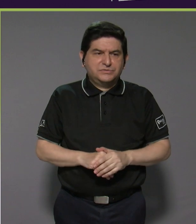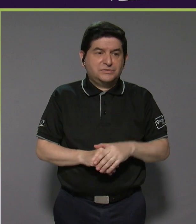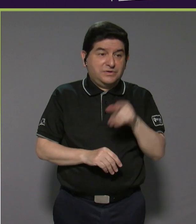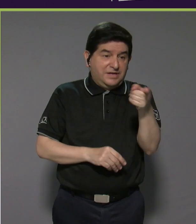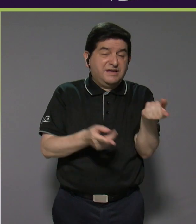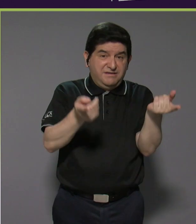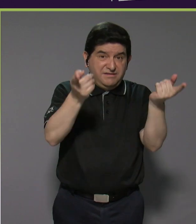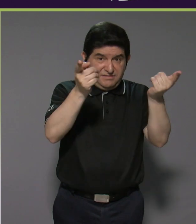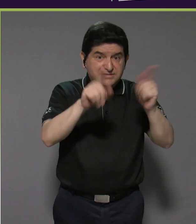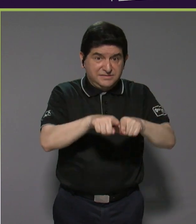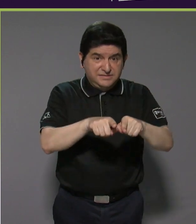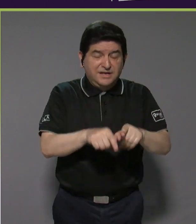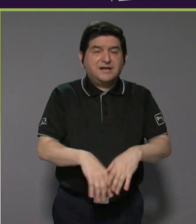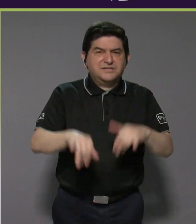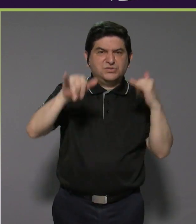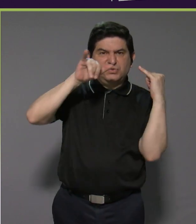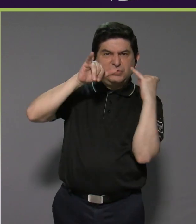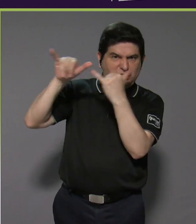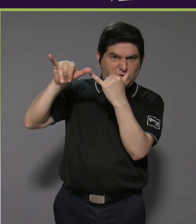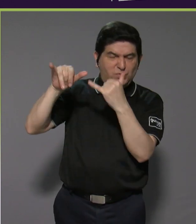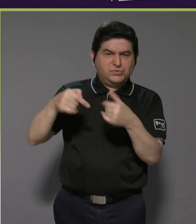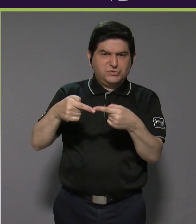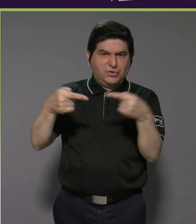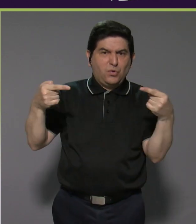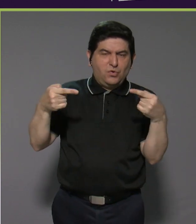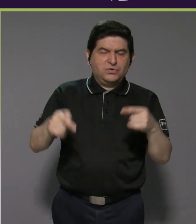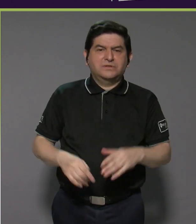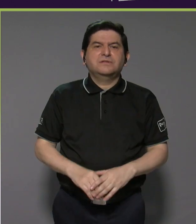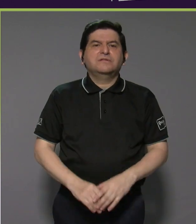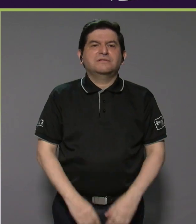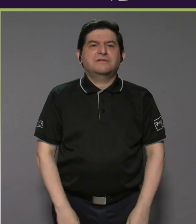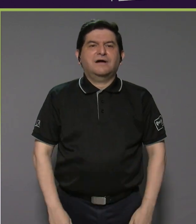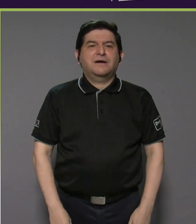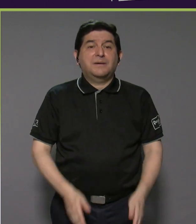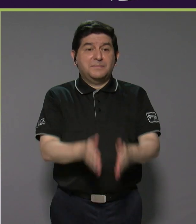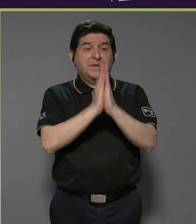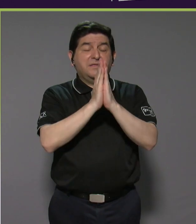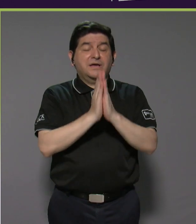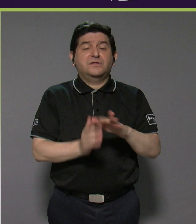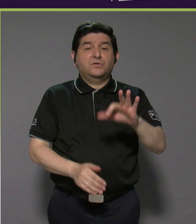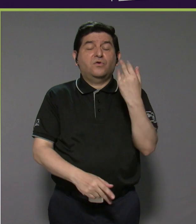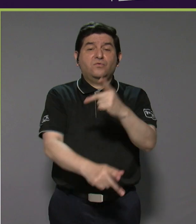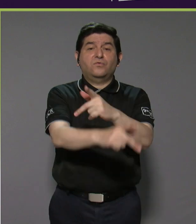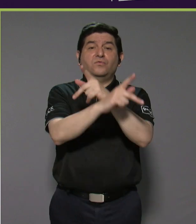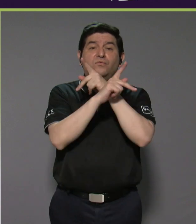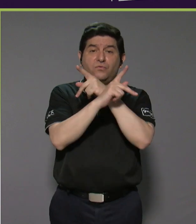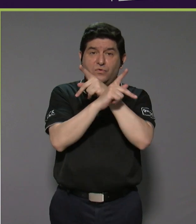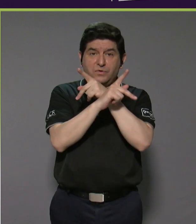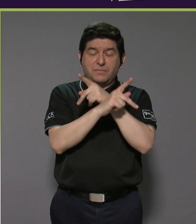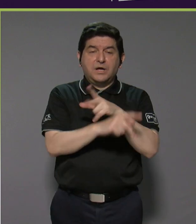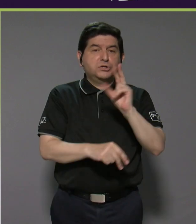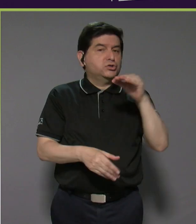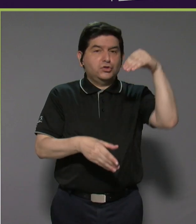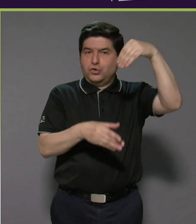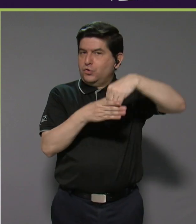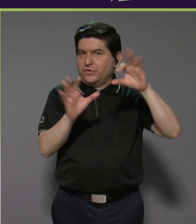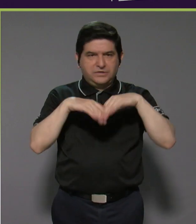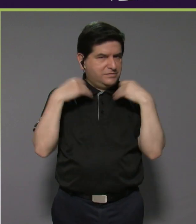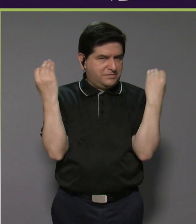vaya a denunciar o más bien contra quien se vayan a pedir medidas de protección no sea